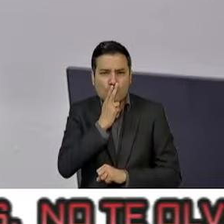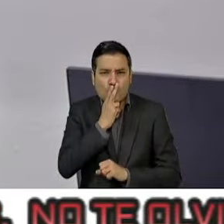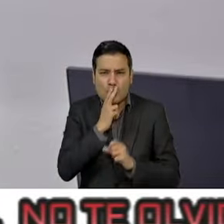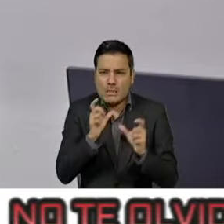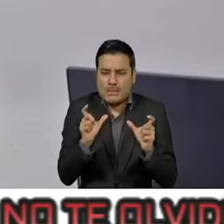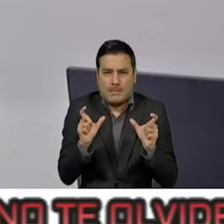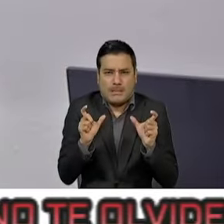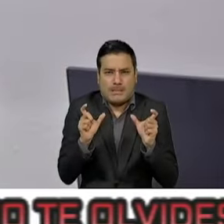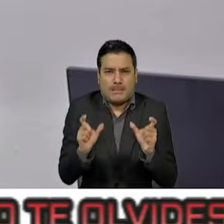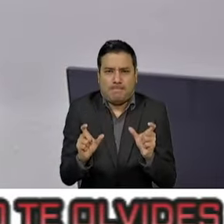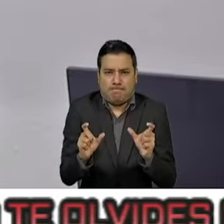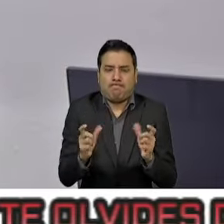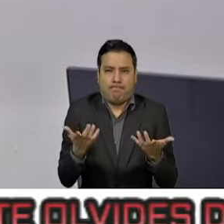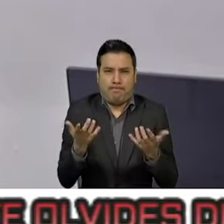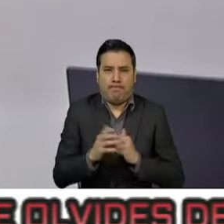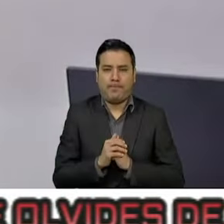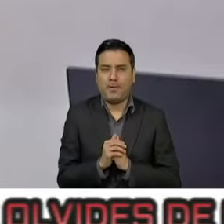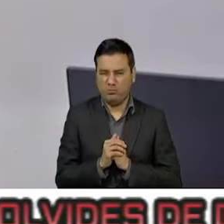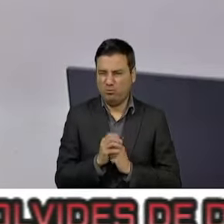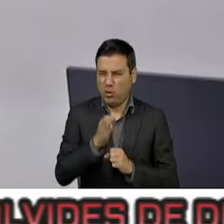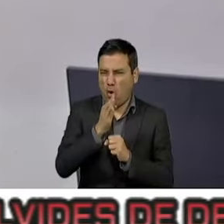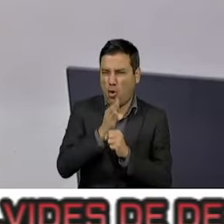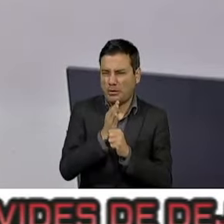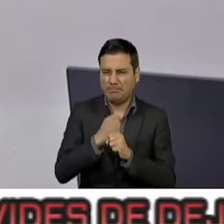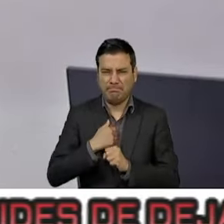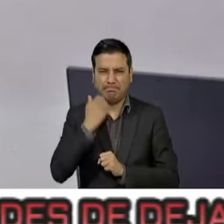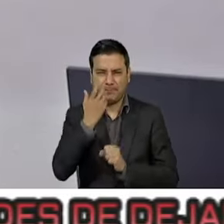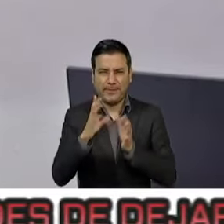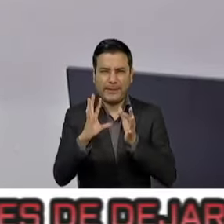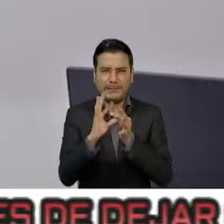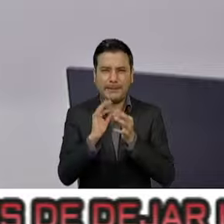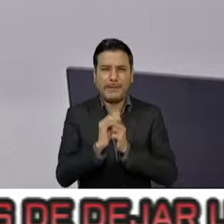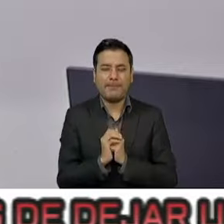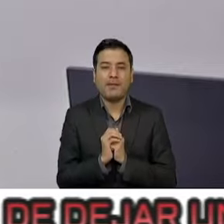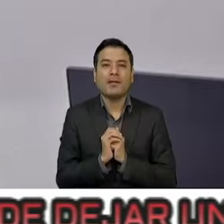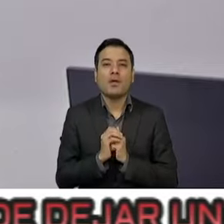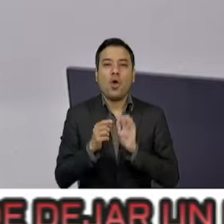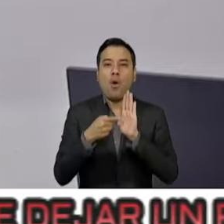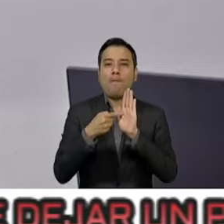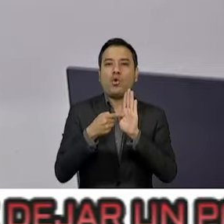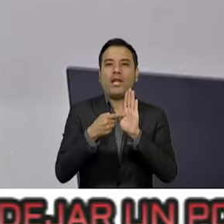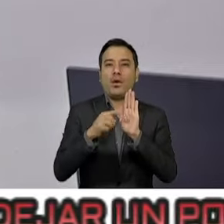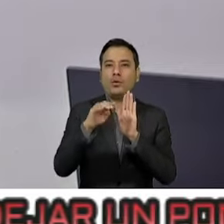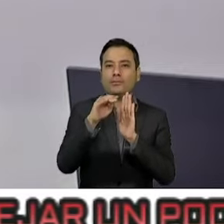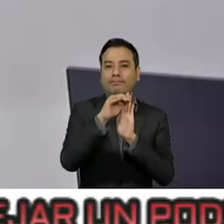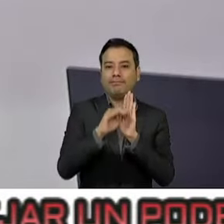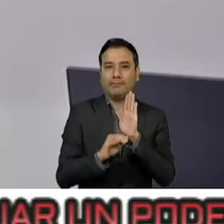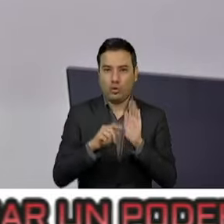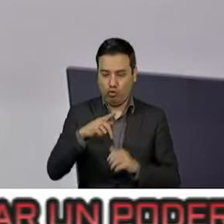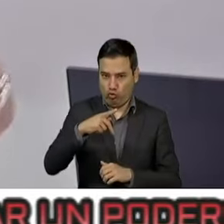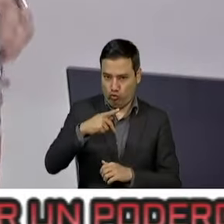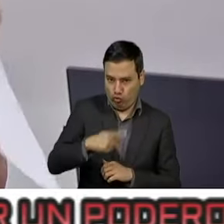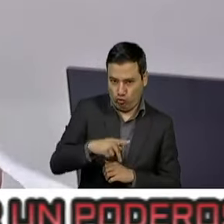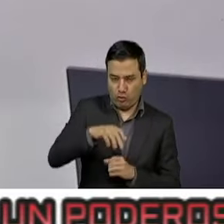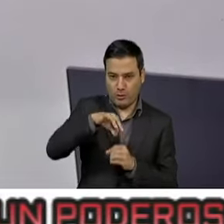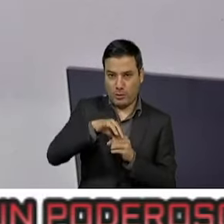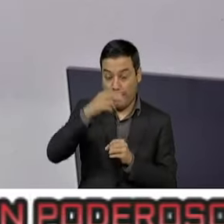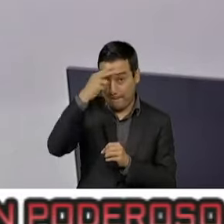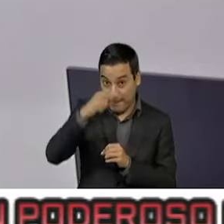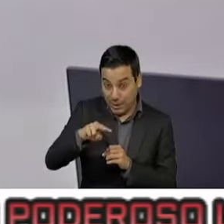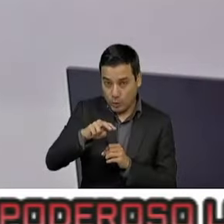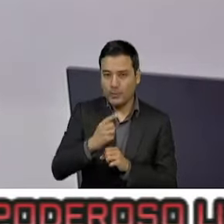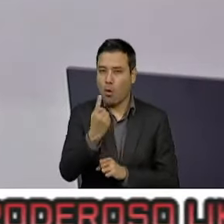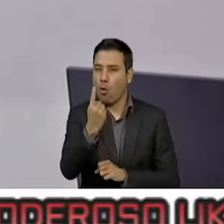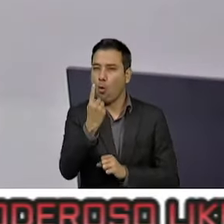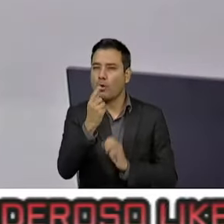procedimientos de seguridad. Aquí hago un paréntesis para comentar que el modelo operativo electoral que prevalece en nuestro país se basa en el principio